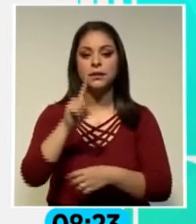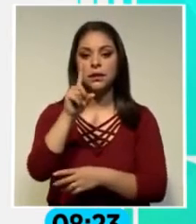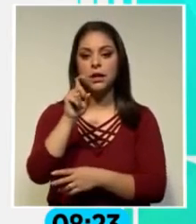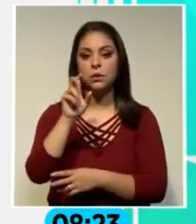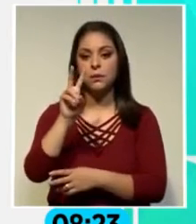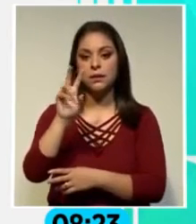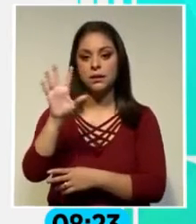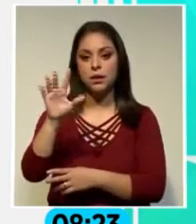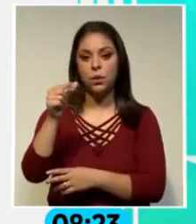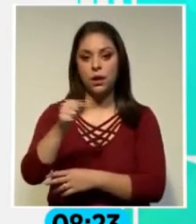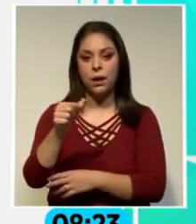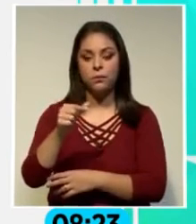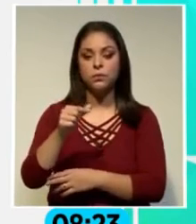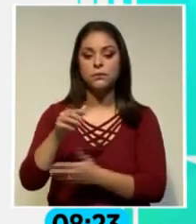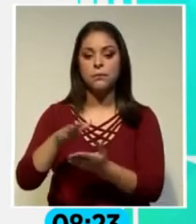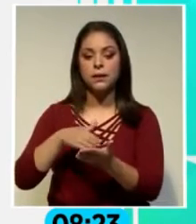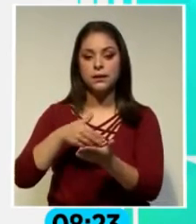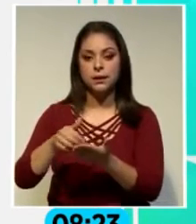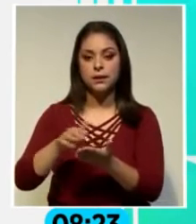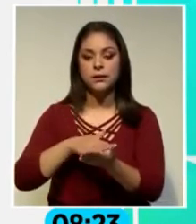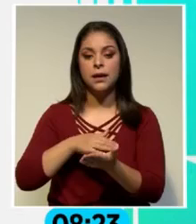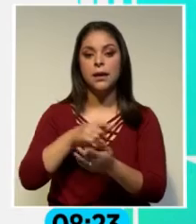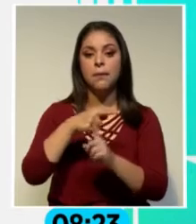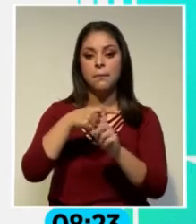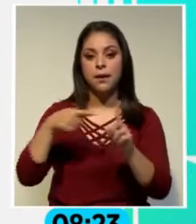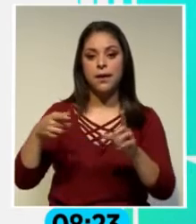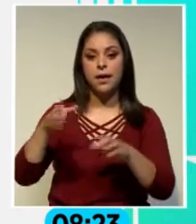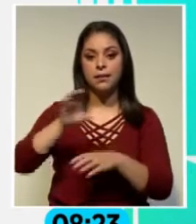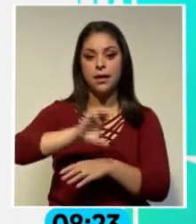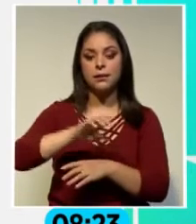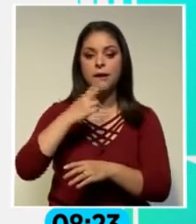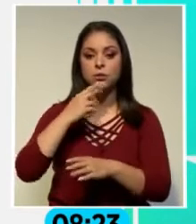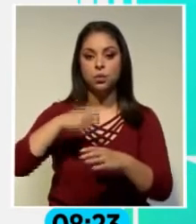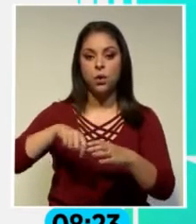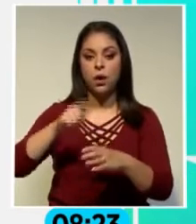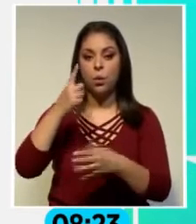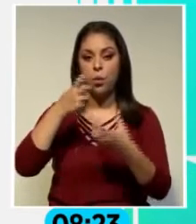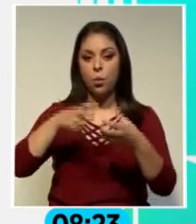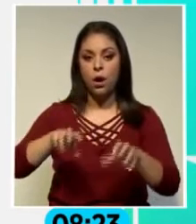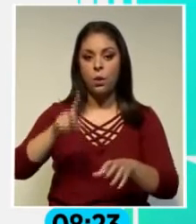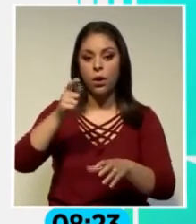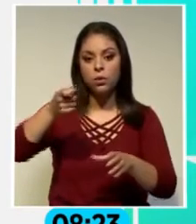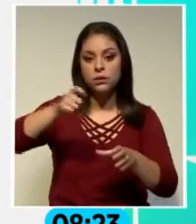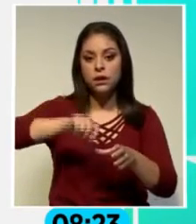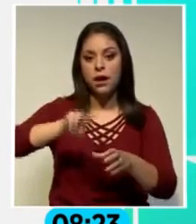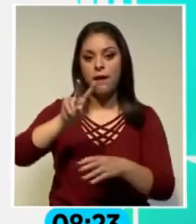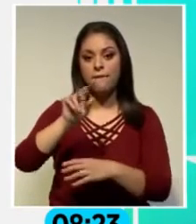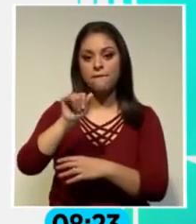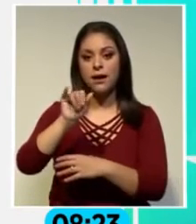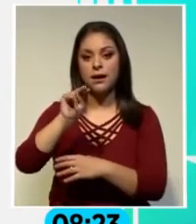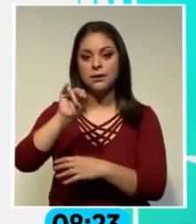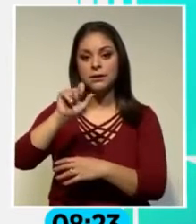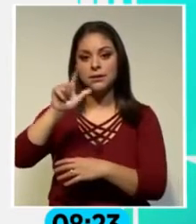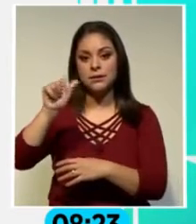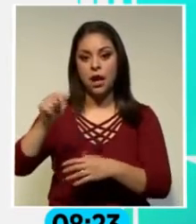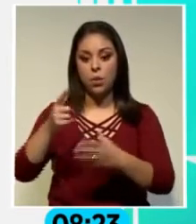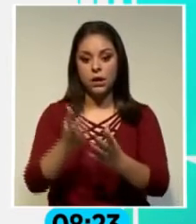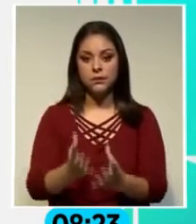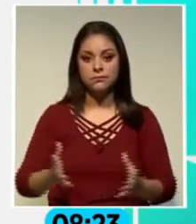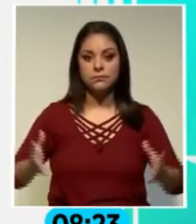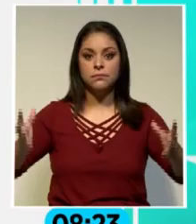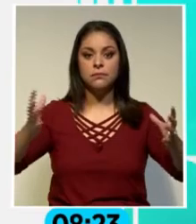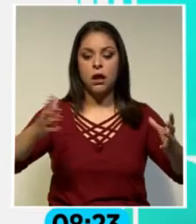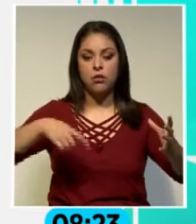gramos de mantequilla, media taza de azúcar, un huevo, una cucharadita de vainilla, una taza grande para revolver y un